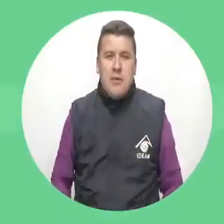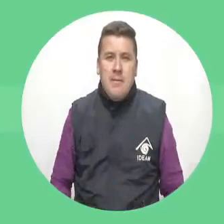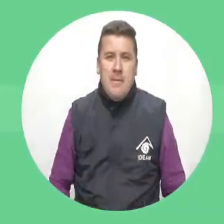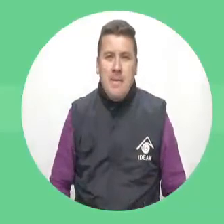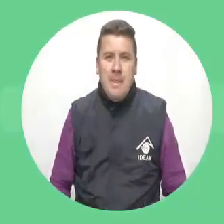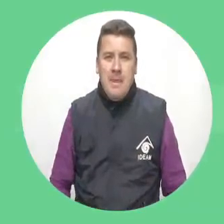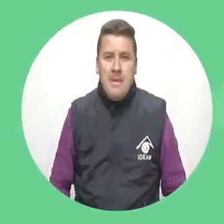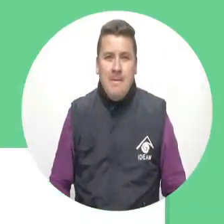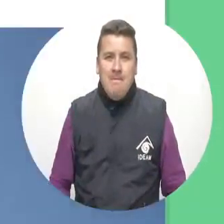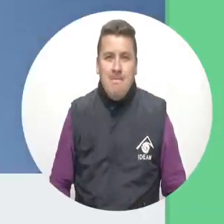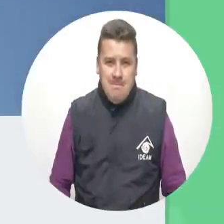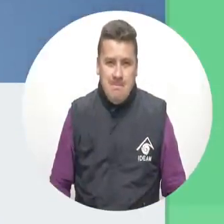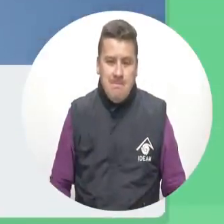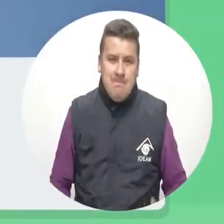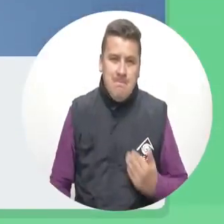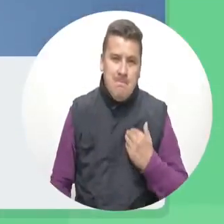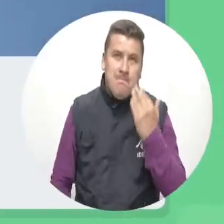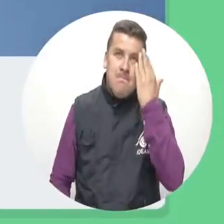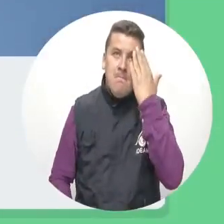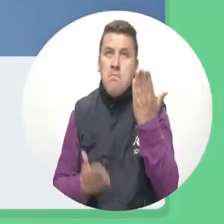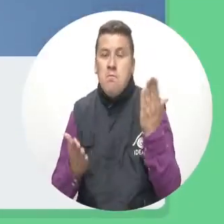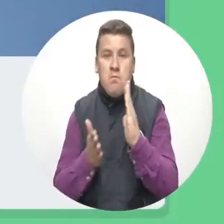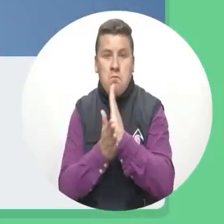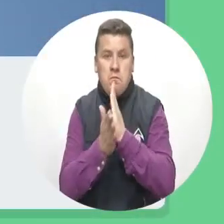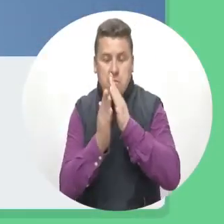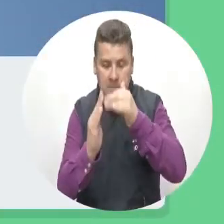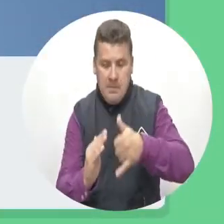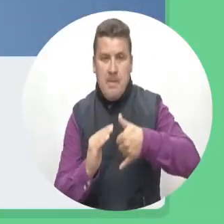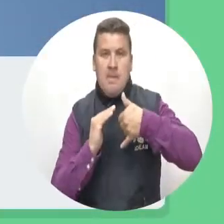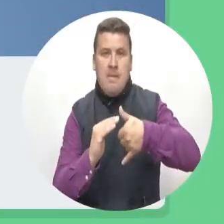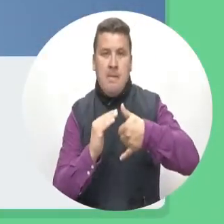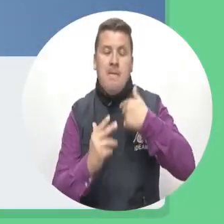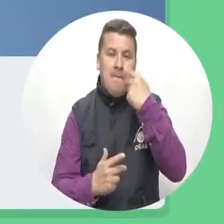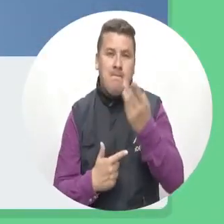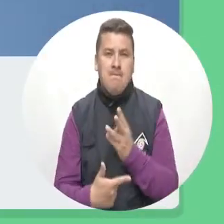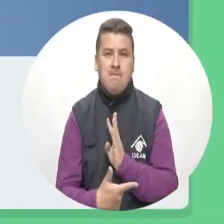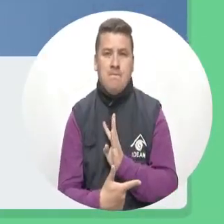Para mayor información sobre el pronóstico del tiempo, visítenos en